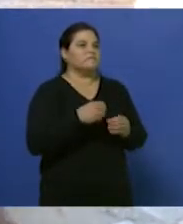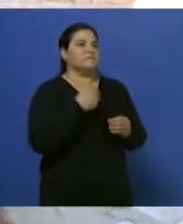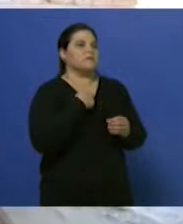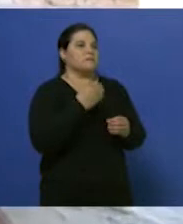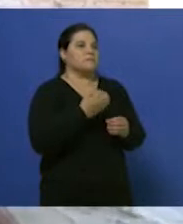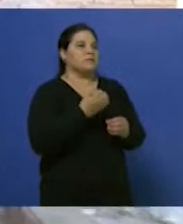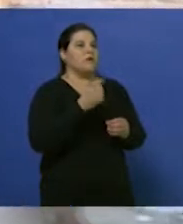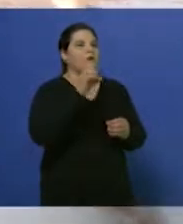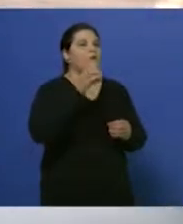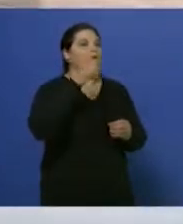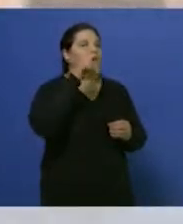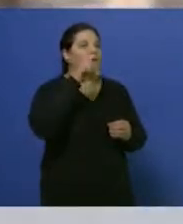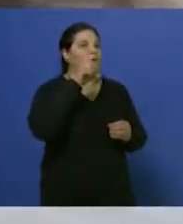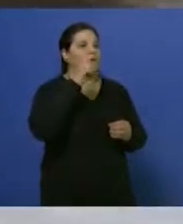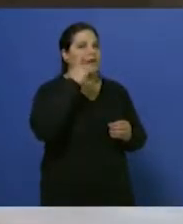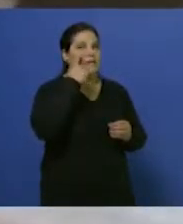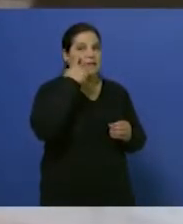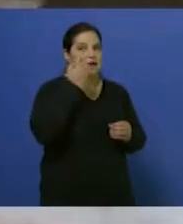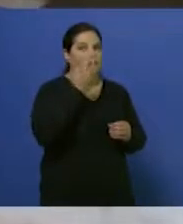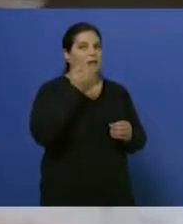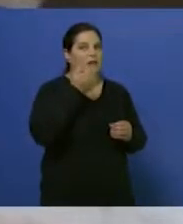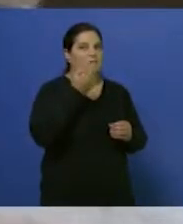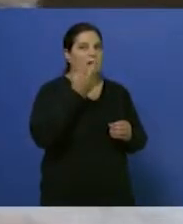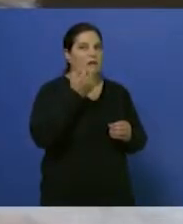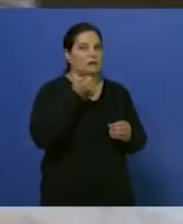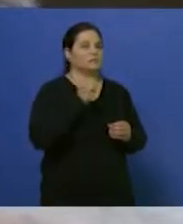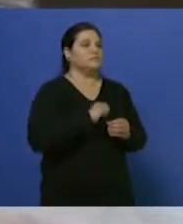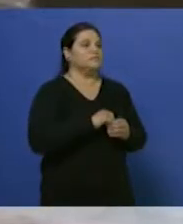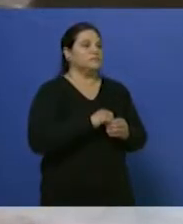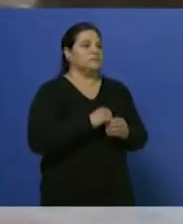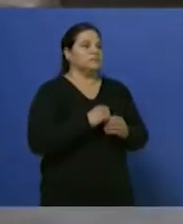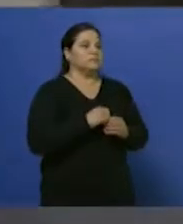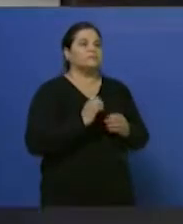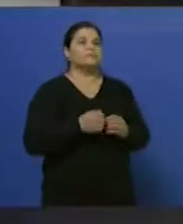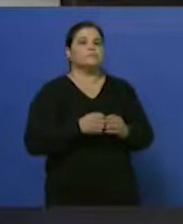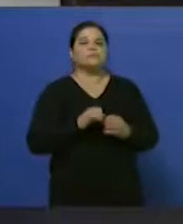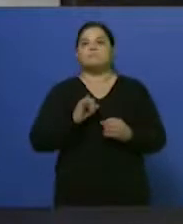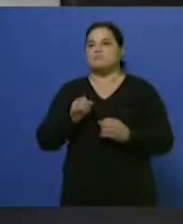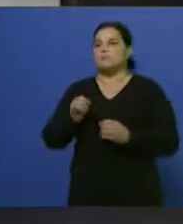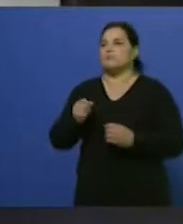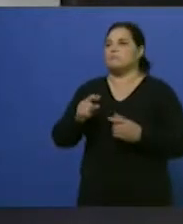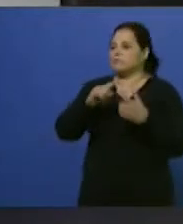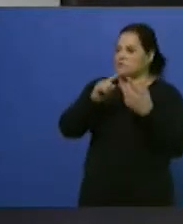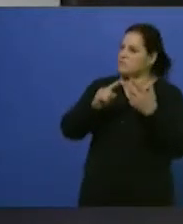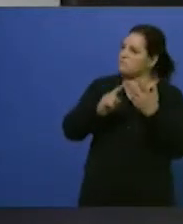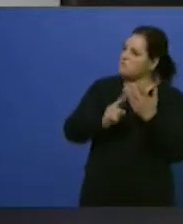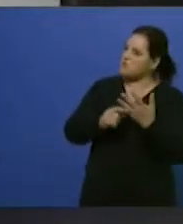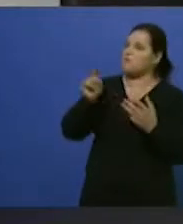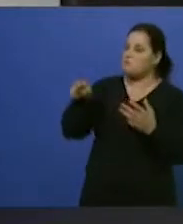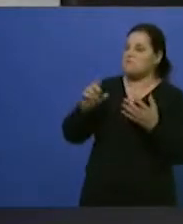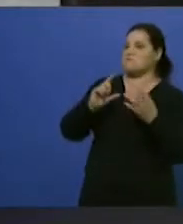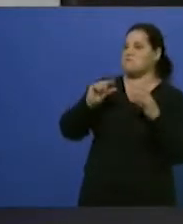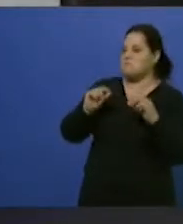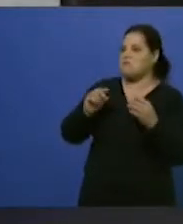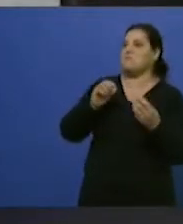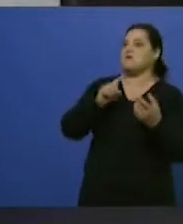muy respetados y por eso lo respetamos y lo dejamos que se saliera del negocio. Está bien, pero eso que enumeraba son los nombres más conocidos, si